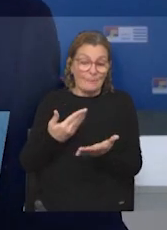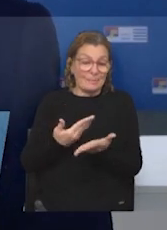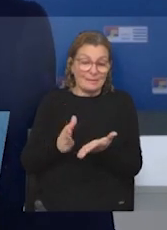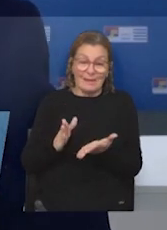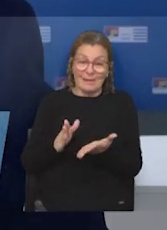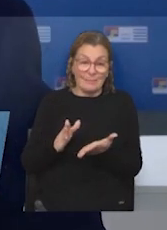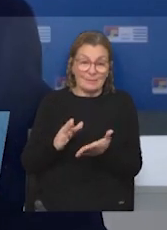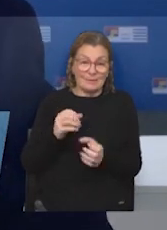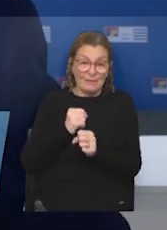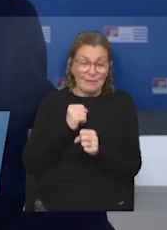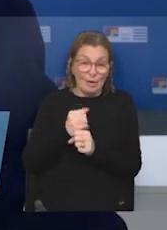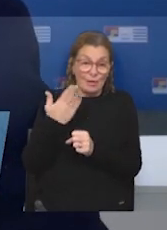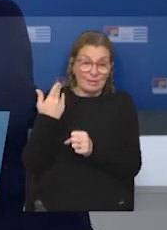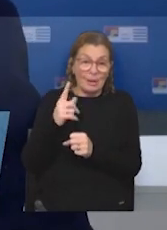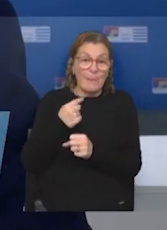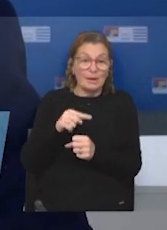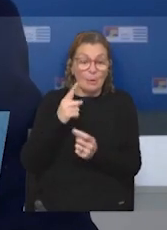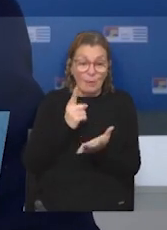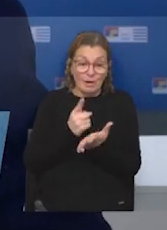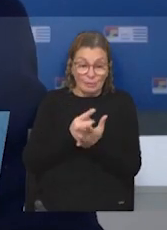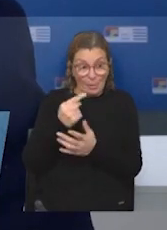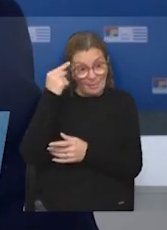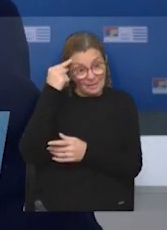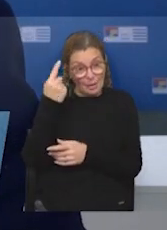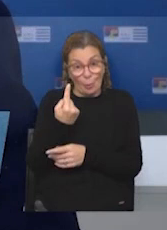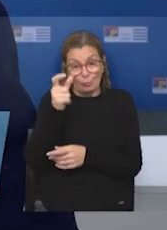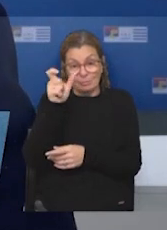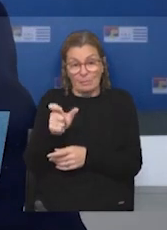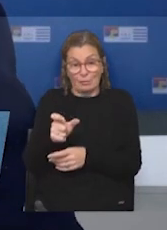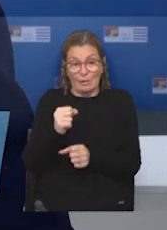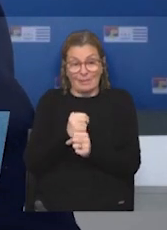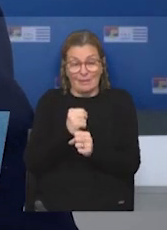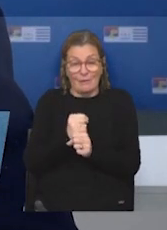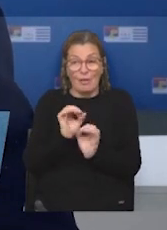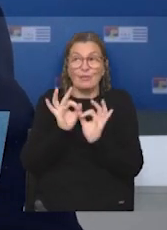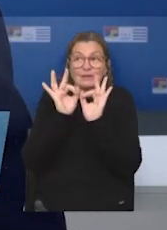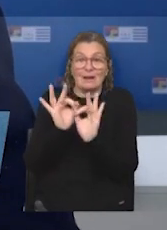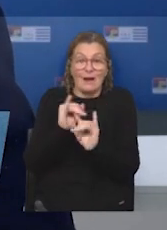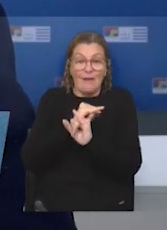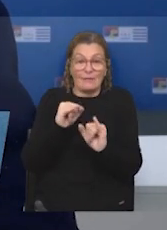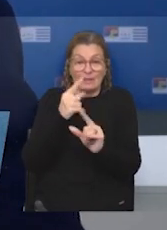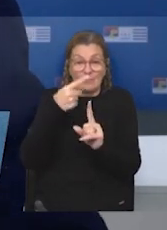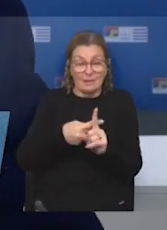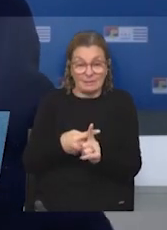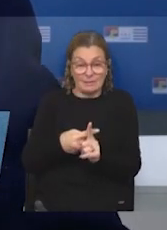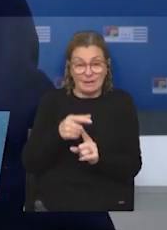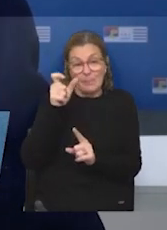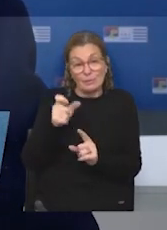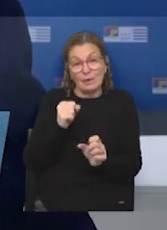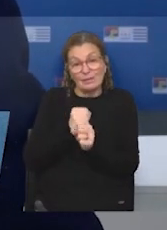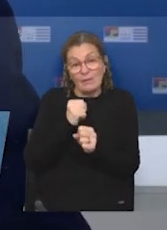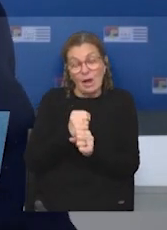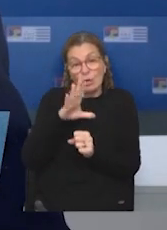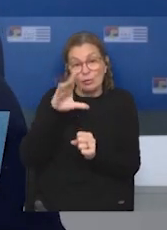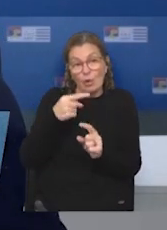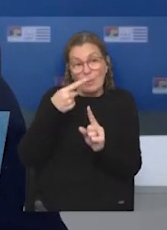generado no pero obliga a pensar en un trabajo que permita a las personas llegar a fin de mes si las personas trabajan todo el